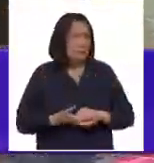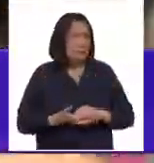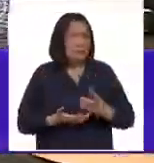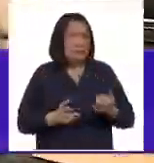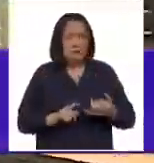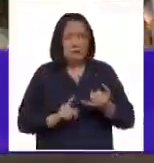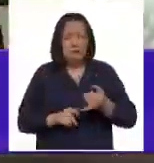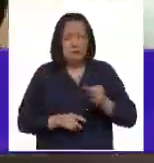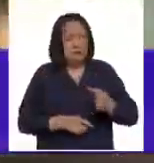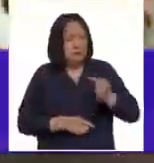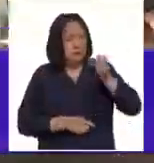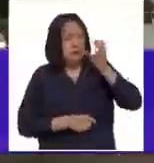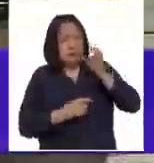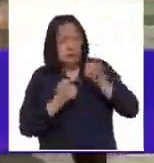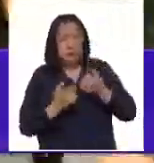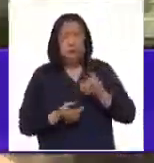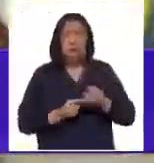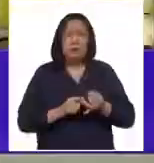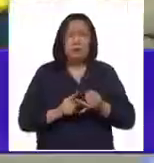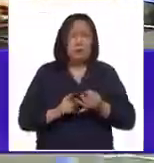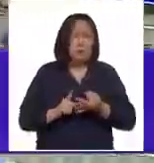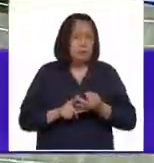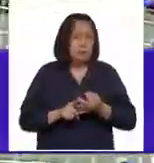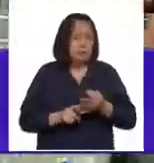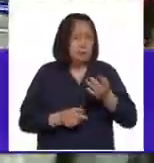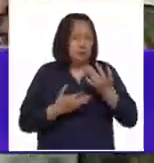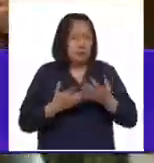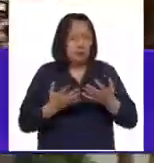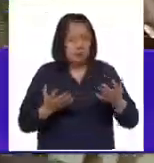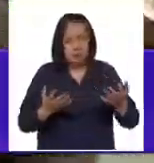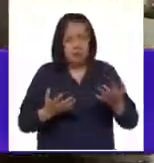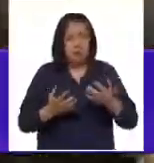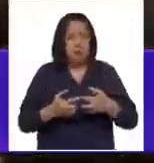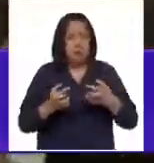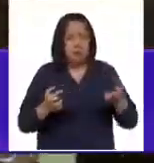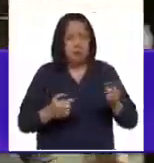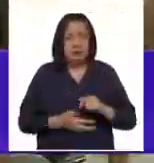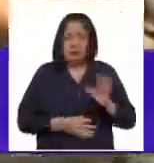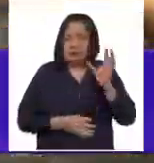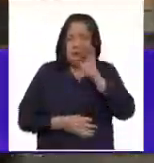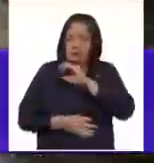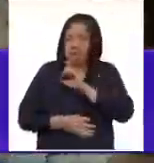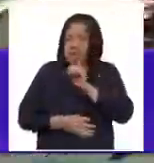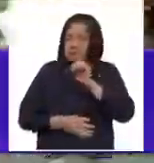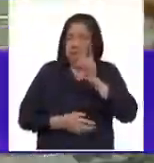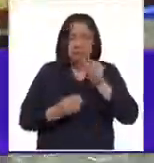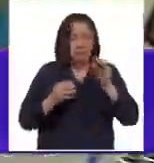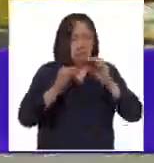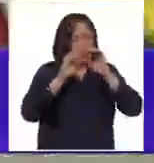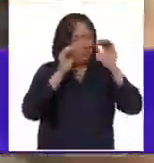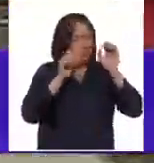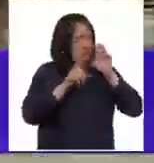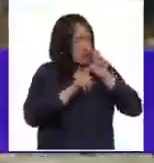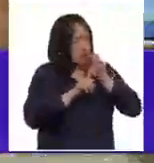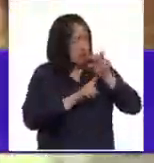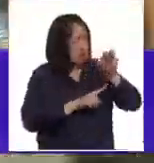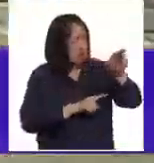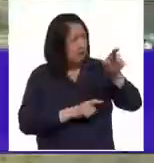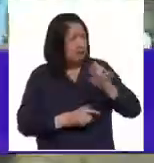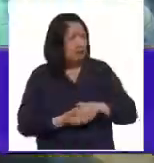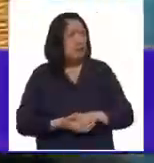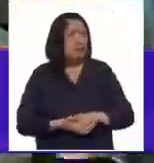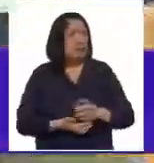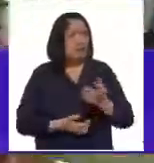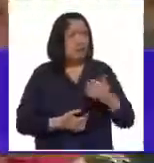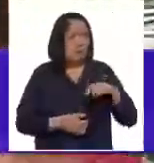como tomatodos, algunos artefactos por ahí, no hemos visto mucha decoración, al fondo estamos viendo, vamos a avanzar un poquito